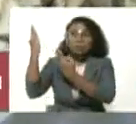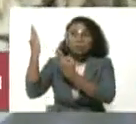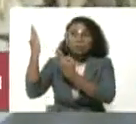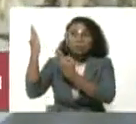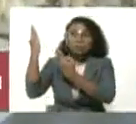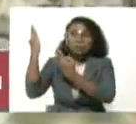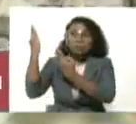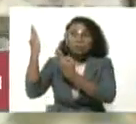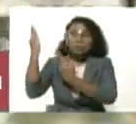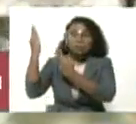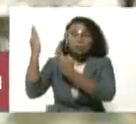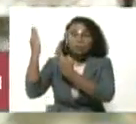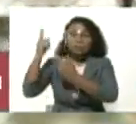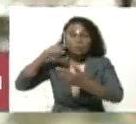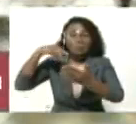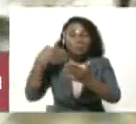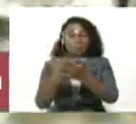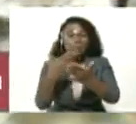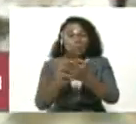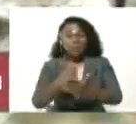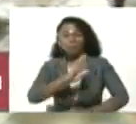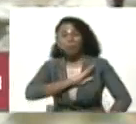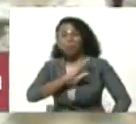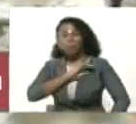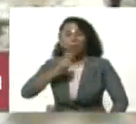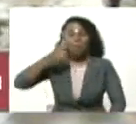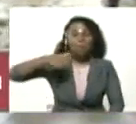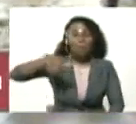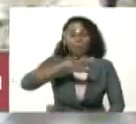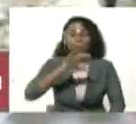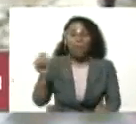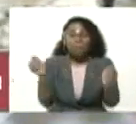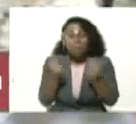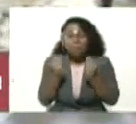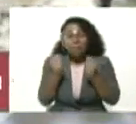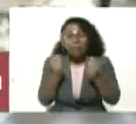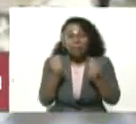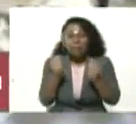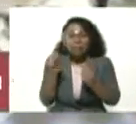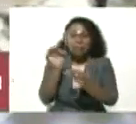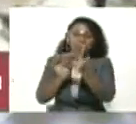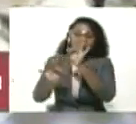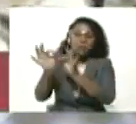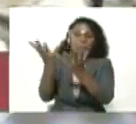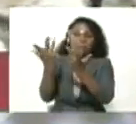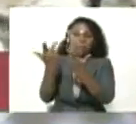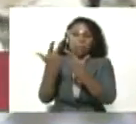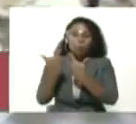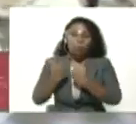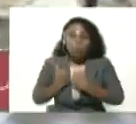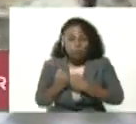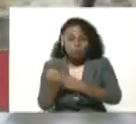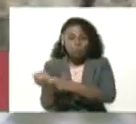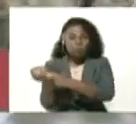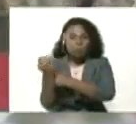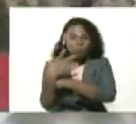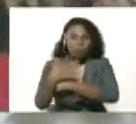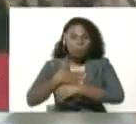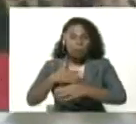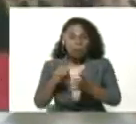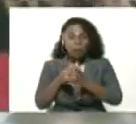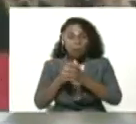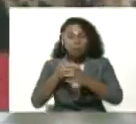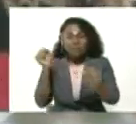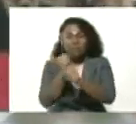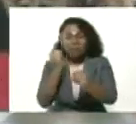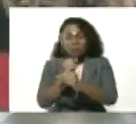Impresionante los testimonios del propio pueblo de Mérida. Los testimonios que me han transmitido mi equipo de trabajo que ha